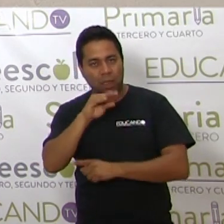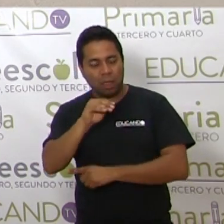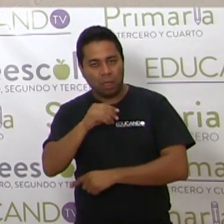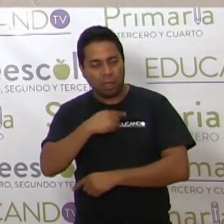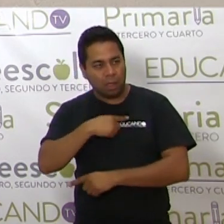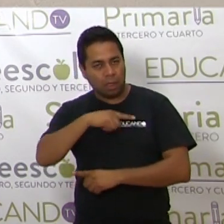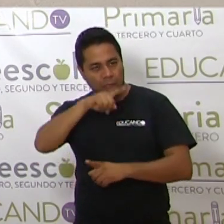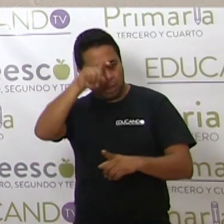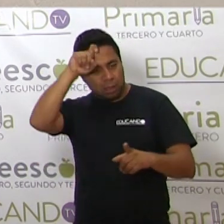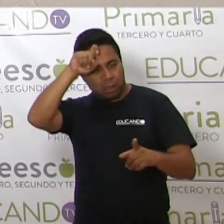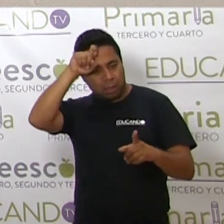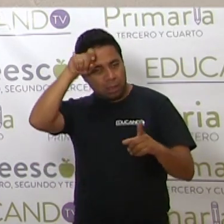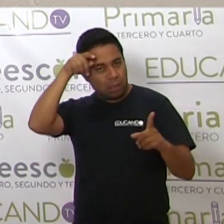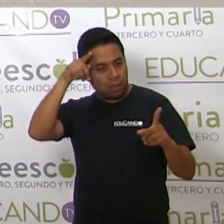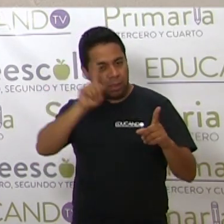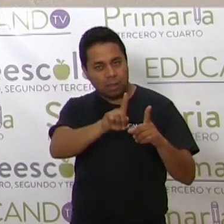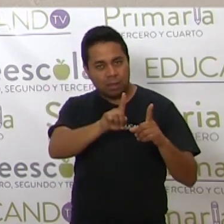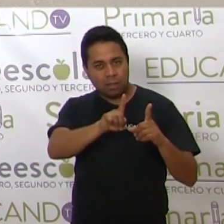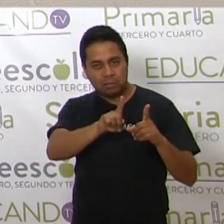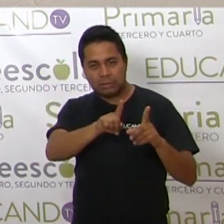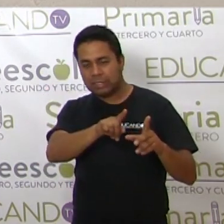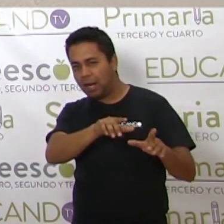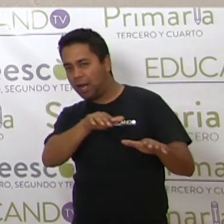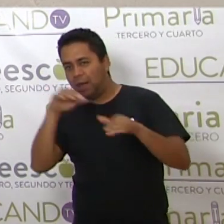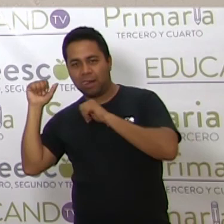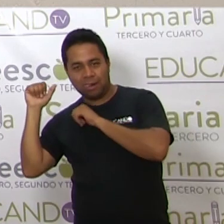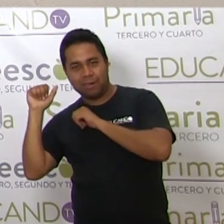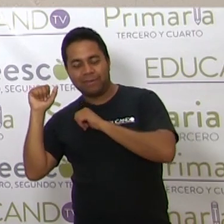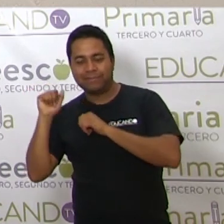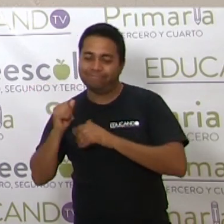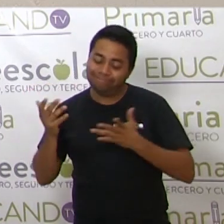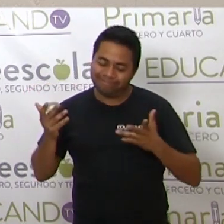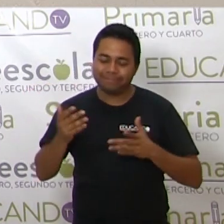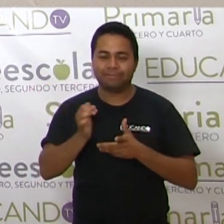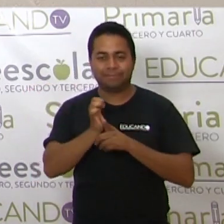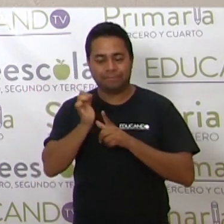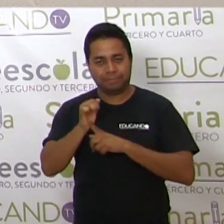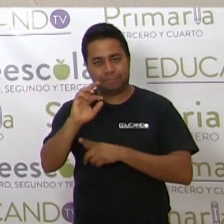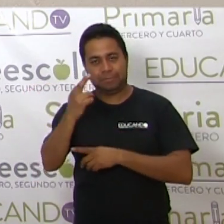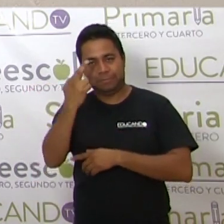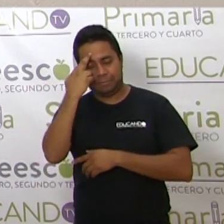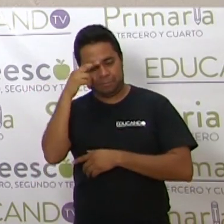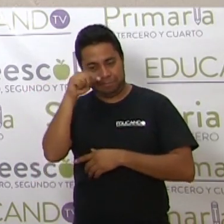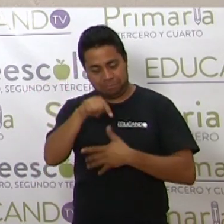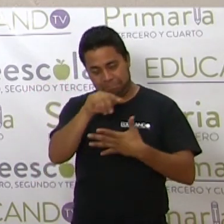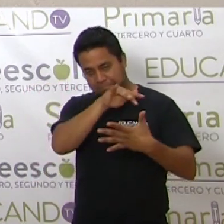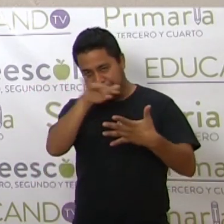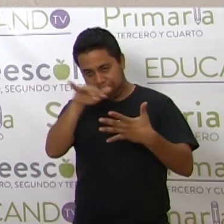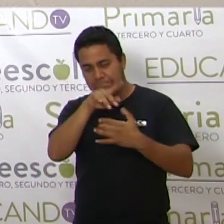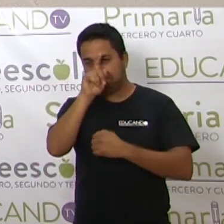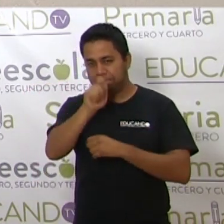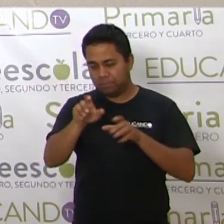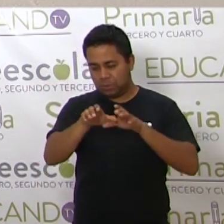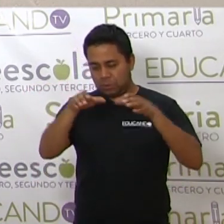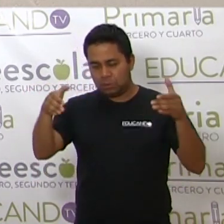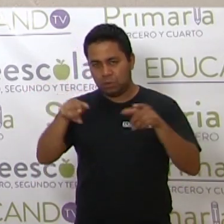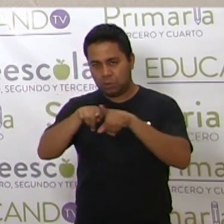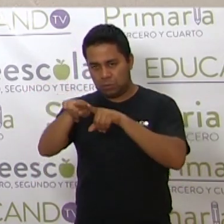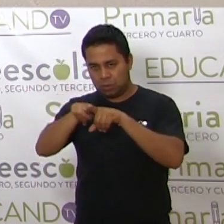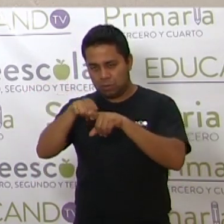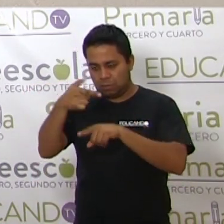pensaría yo como como dos veces verdad entonces recuerden que estamos leyendo los cuentos de los hermanos